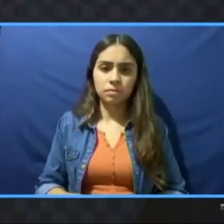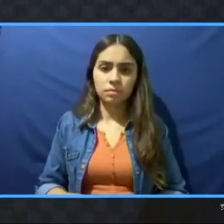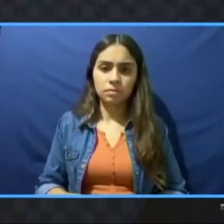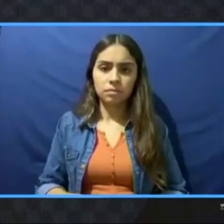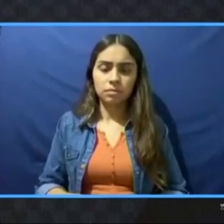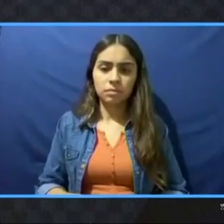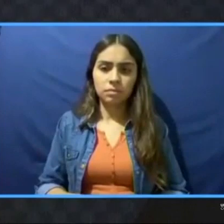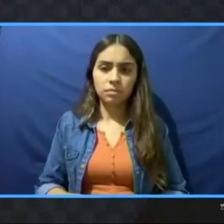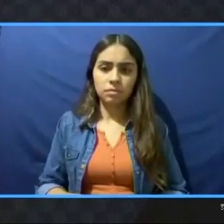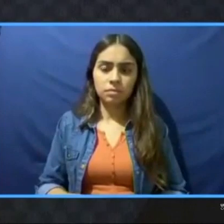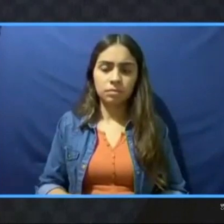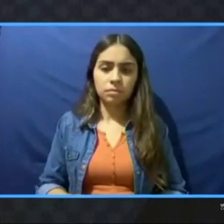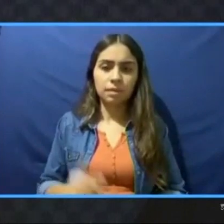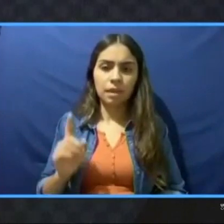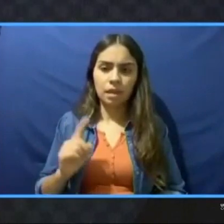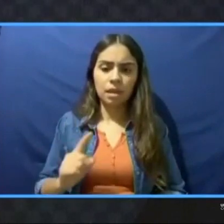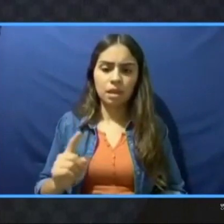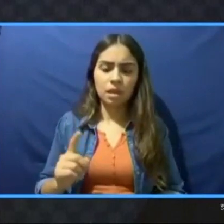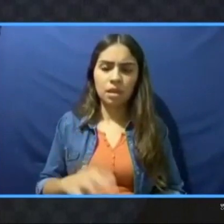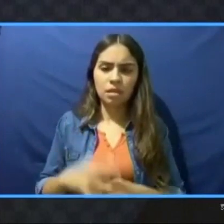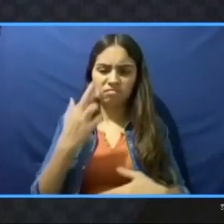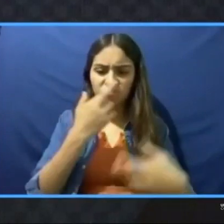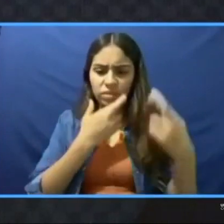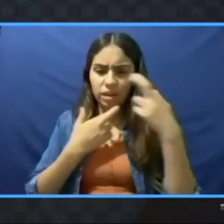en primera instancia de este caso.